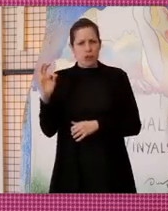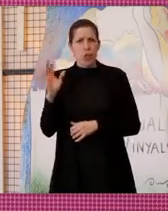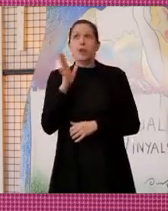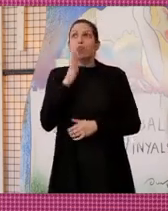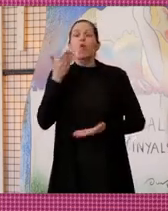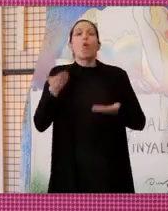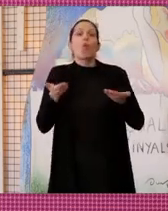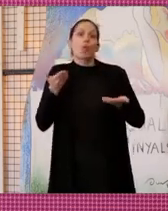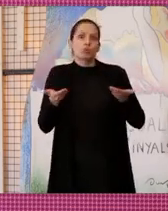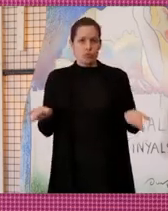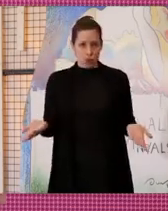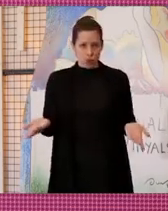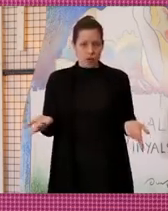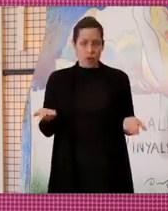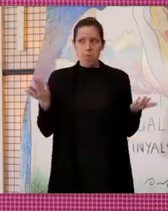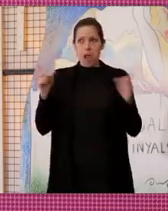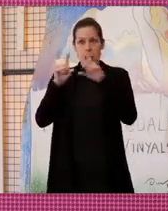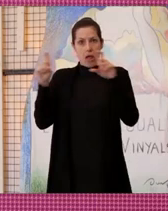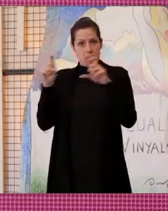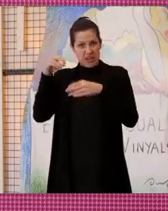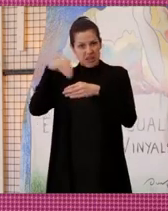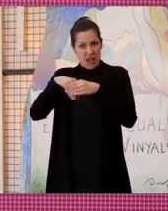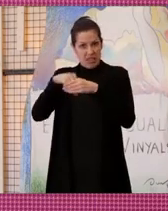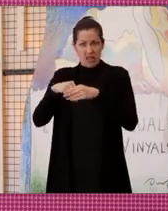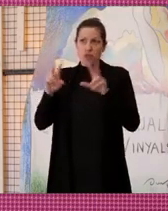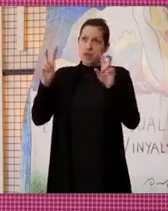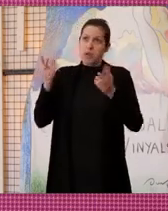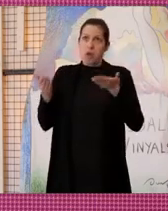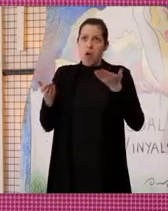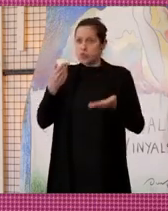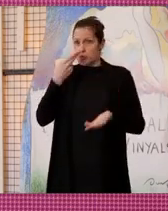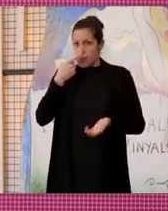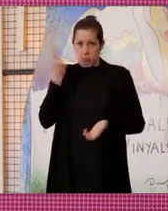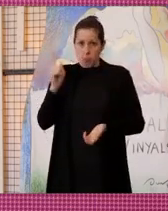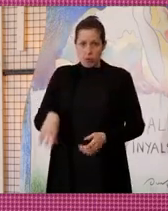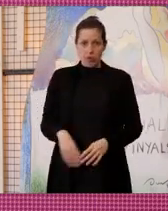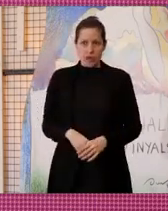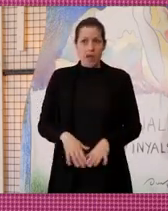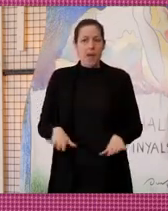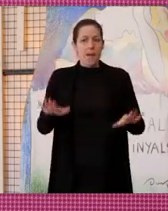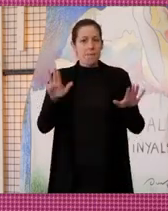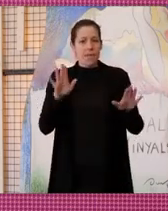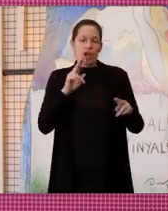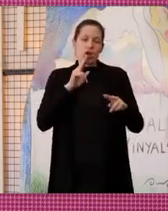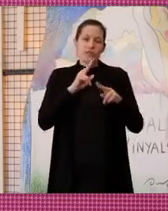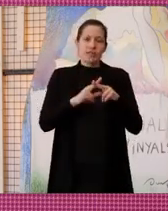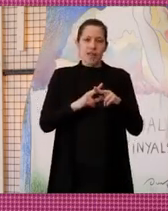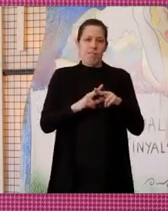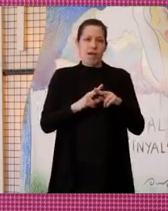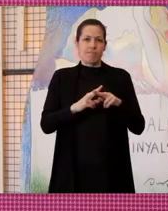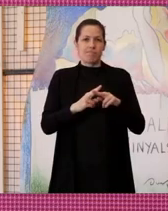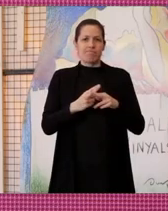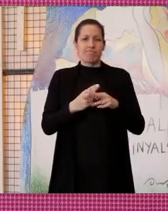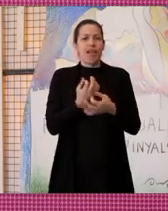empresas el argumento de Justicia no les importa tanto pero hay un argumento de eficacia política entonces hay